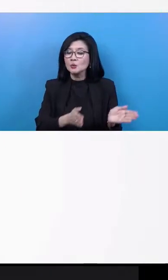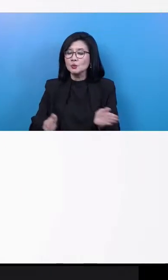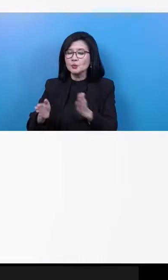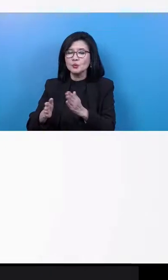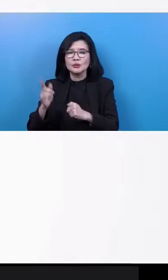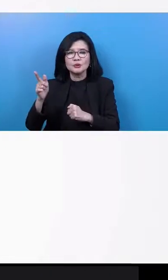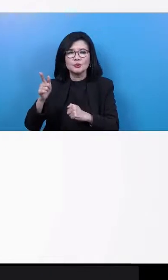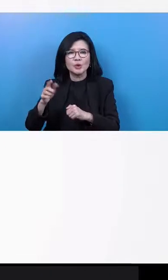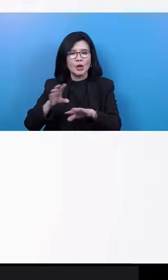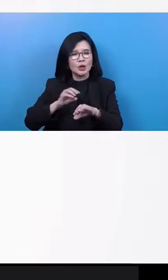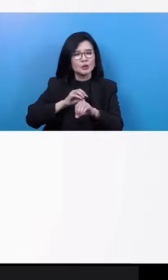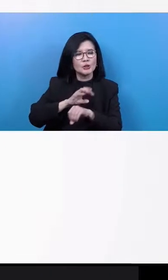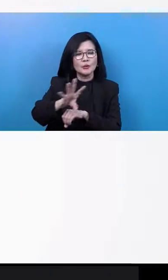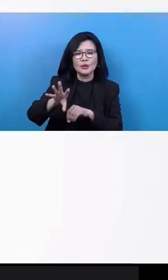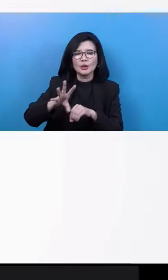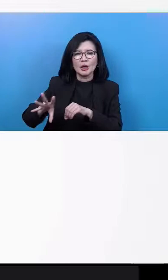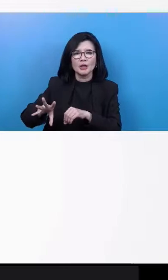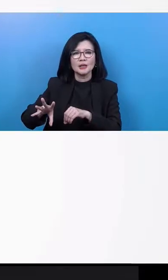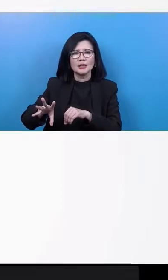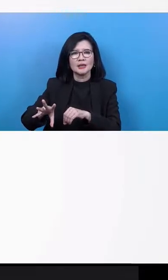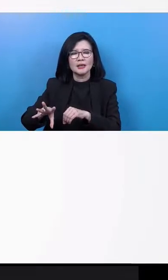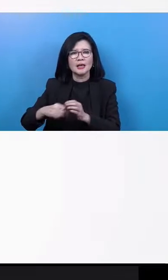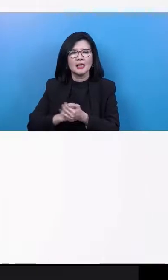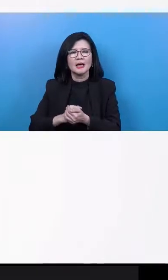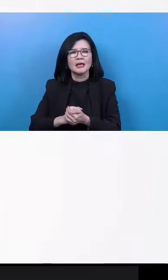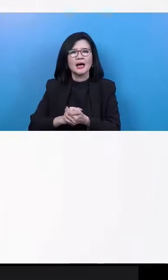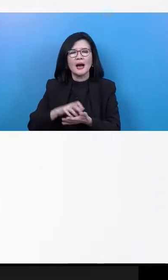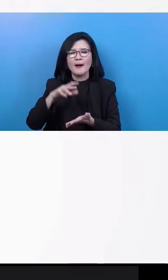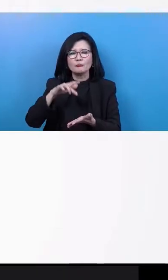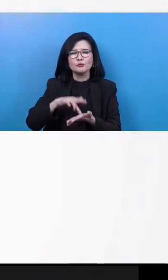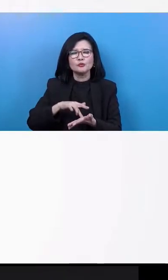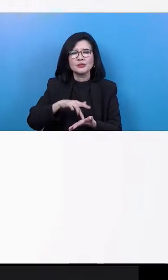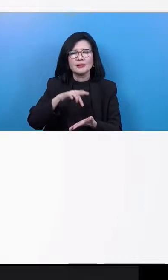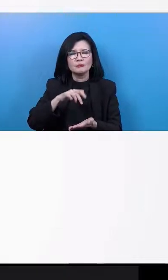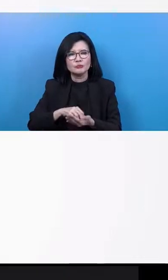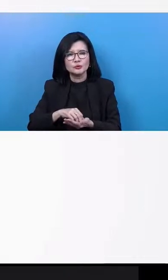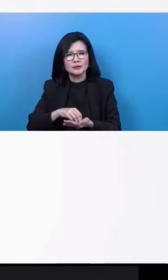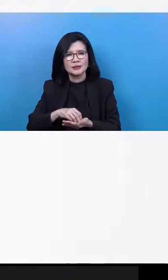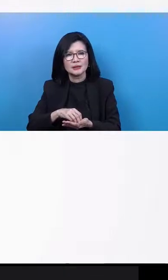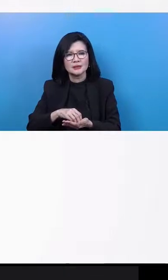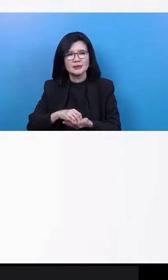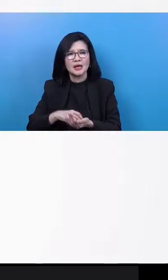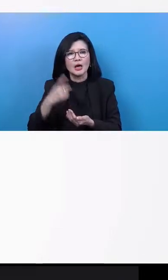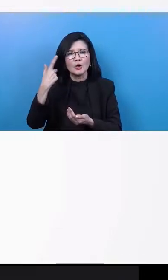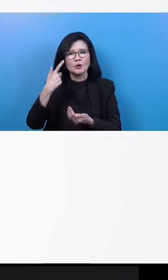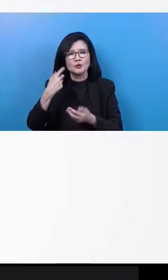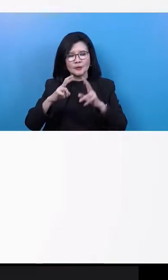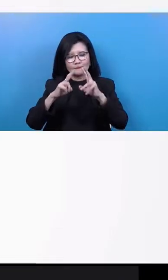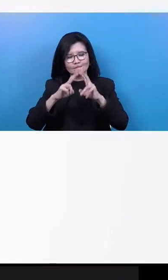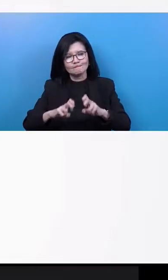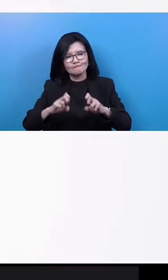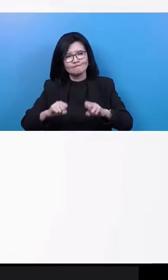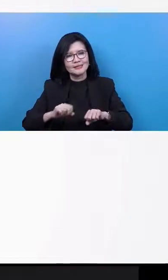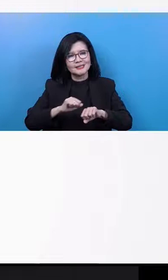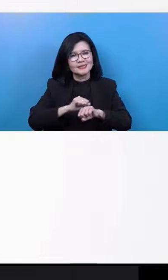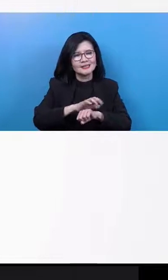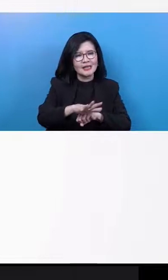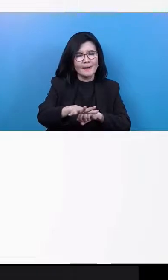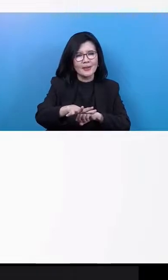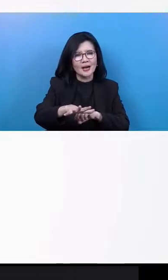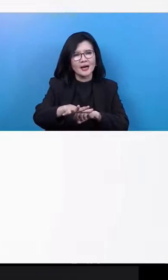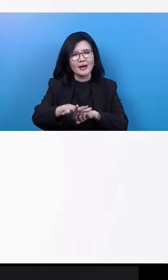esa población en relación al género, en relación a la población con discapacidad, en relación a